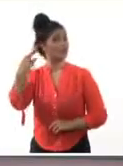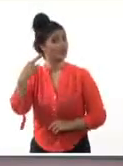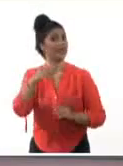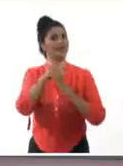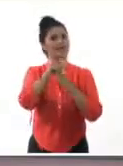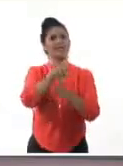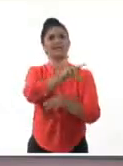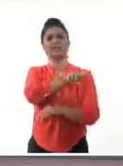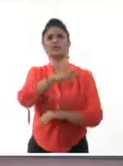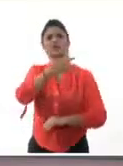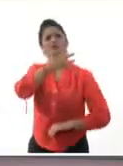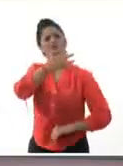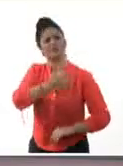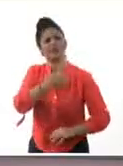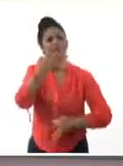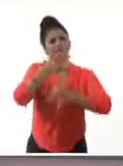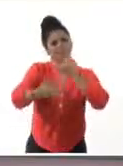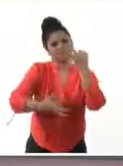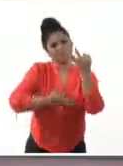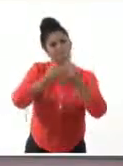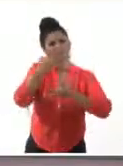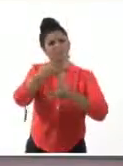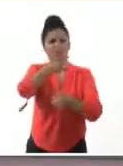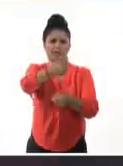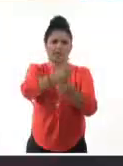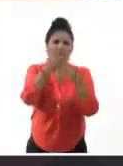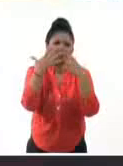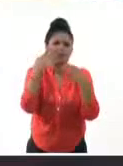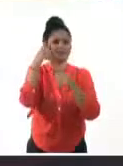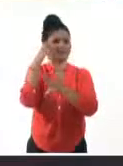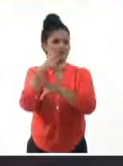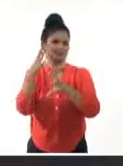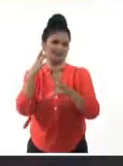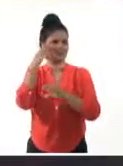el rol de la ciencia en el progreso de nuestra nación.